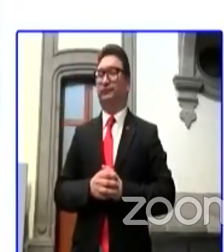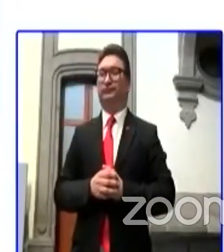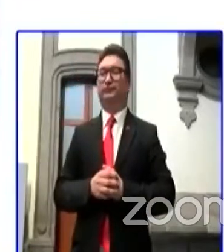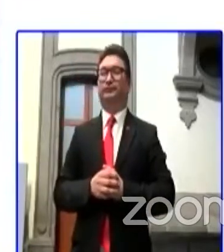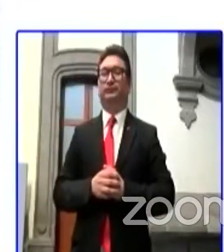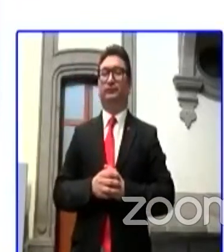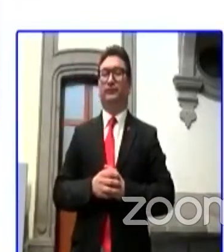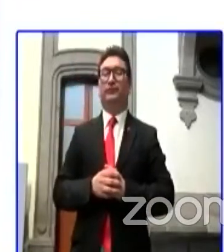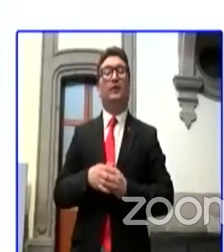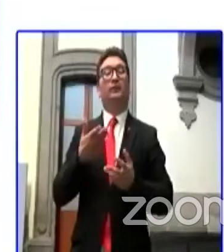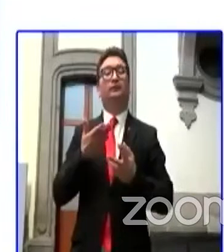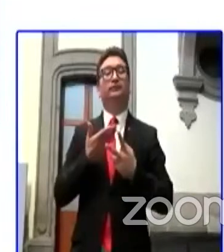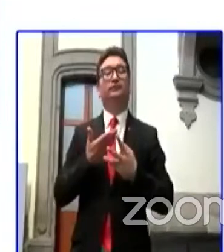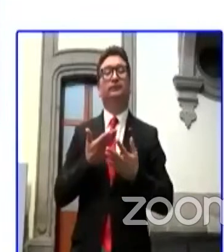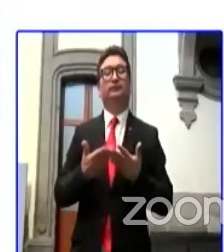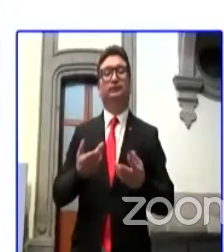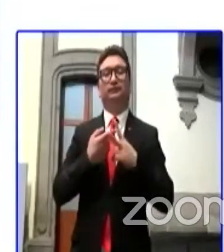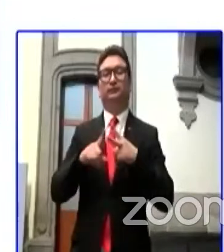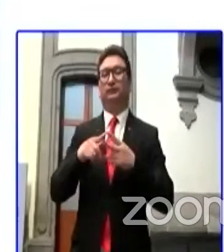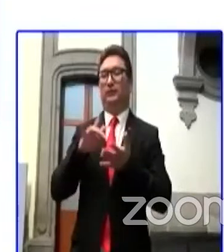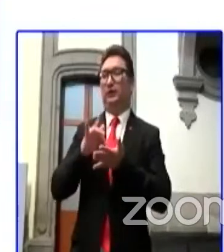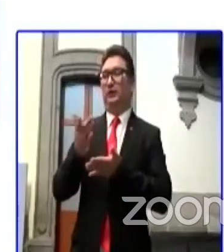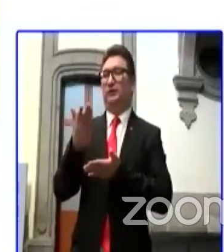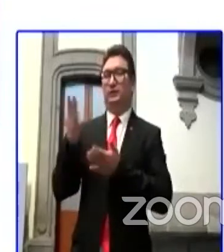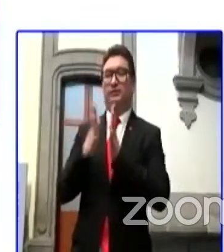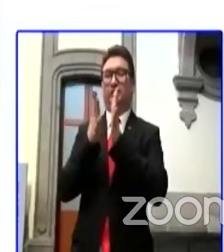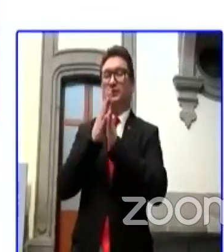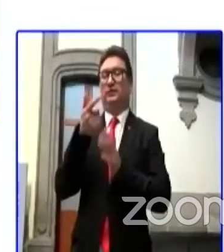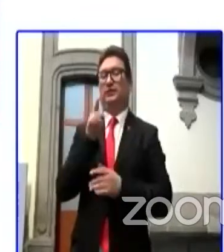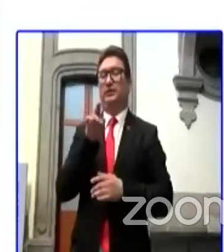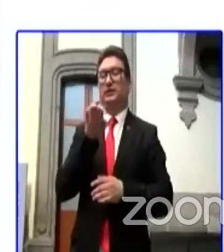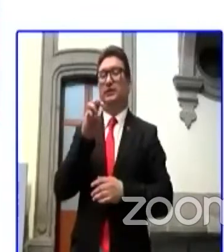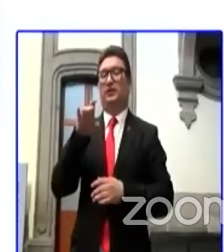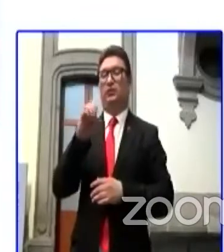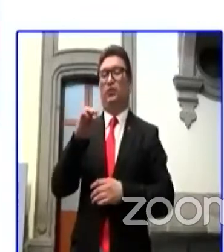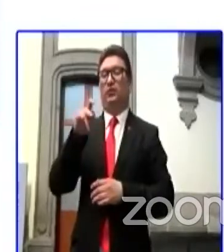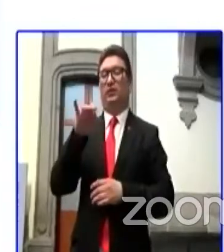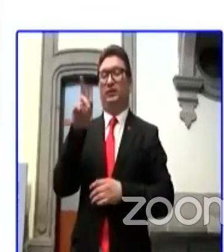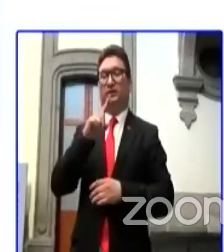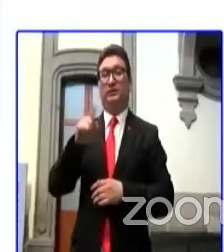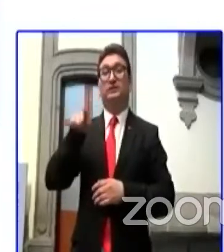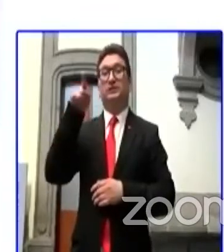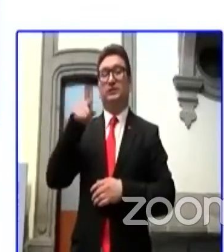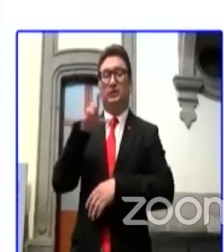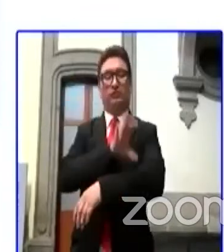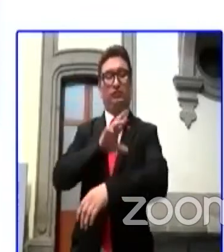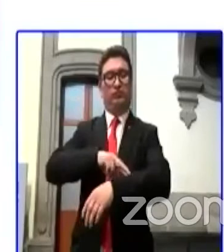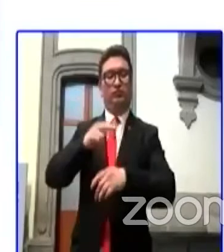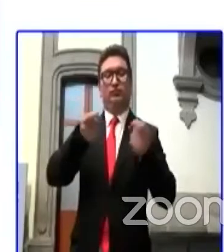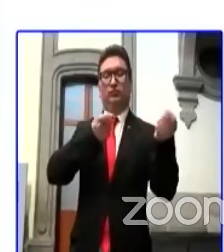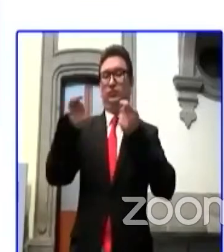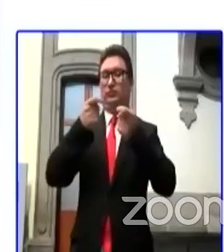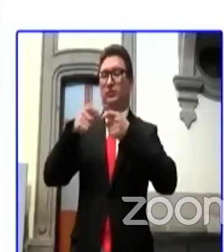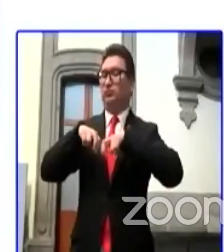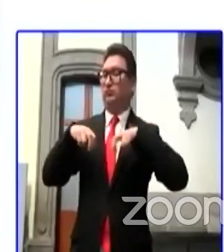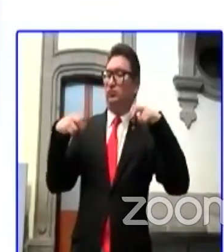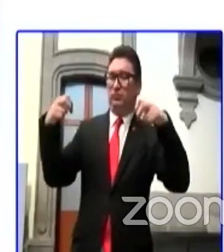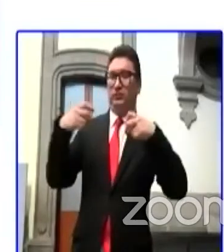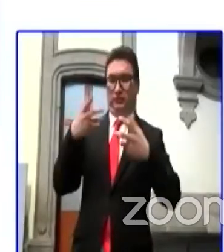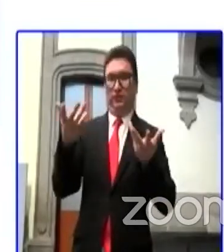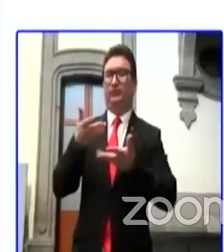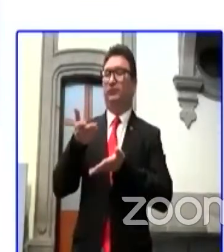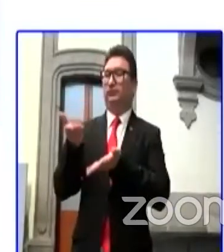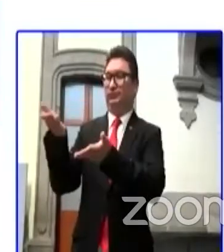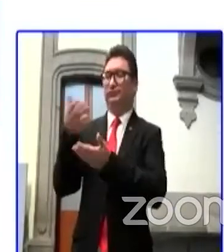Para dar inicio, agradecemos la participación de Guillermo Hernández Martínez, quien moderará el desarrollo de esta mesa y a quien cedemos el uso de